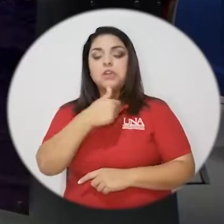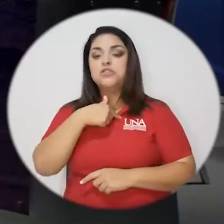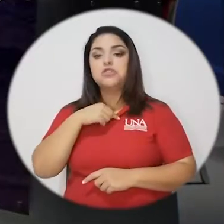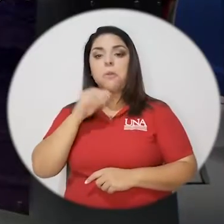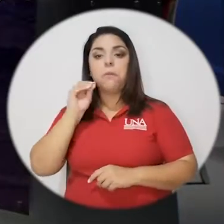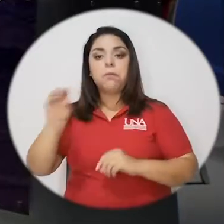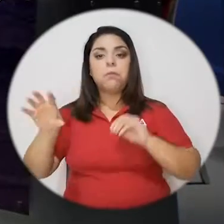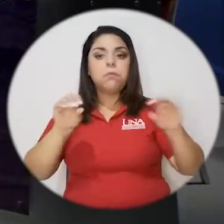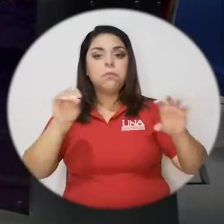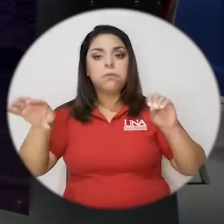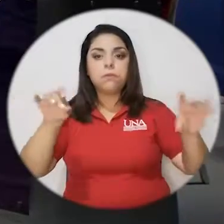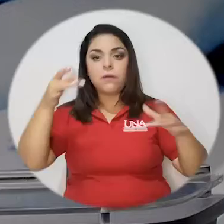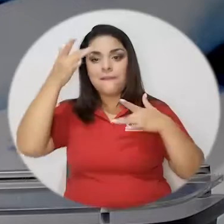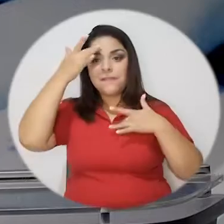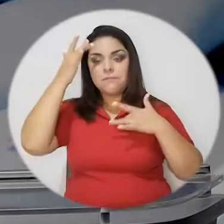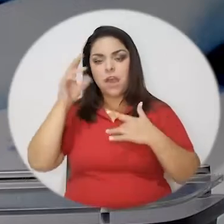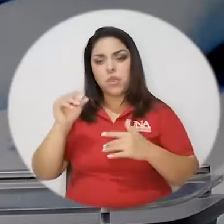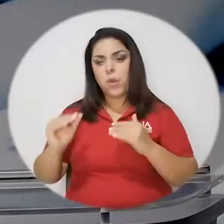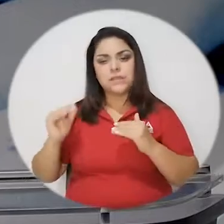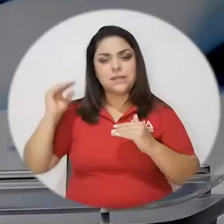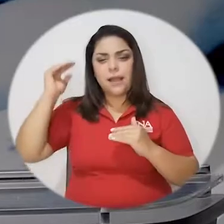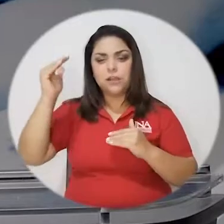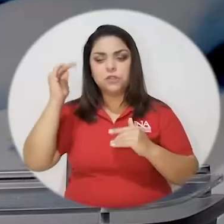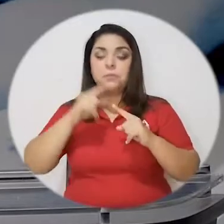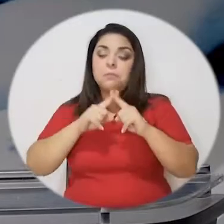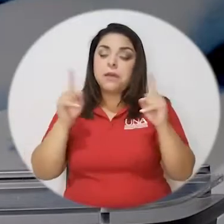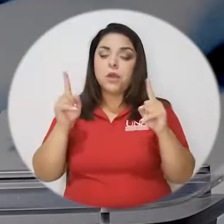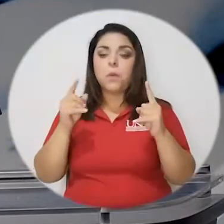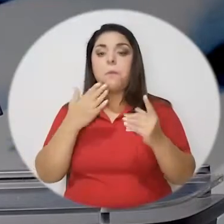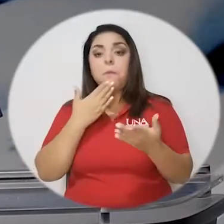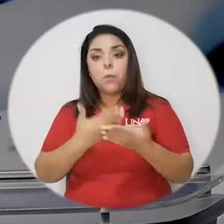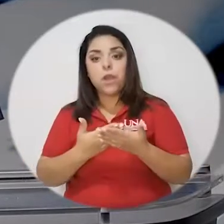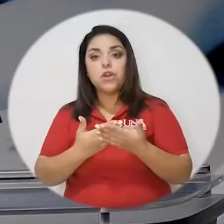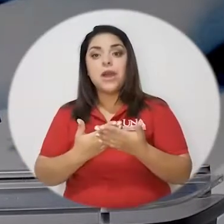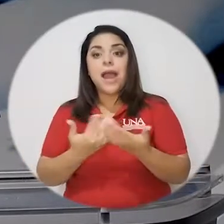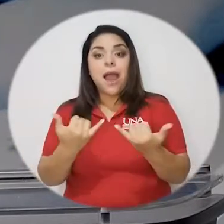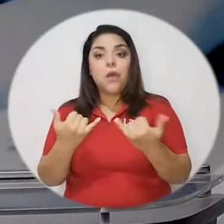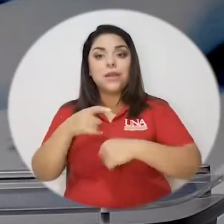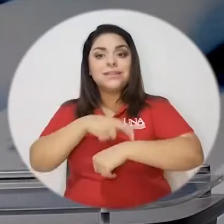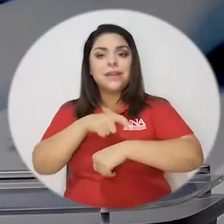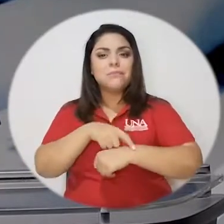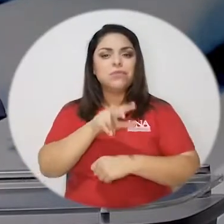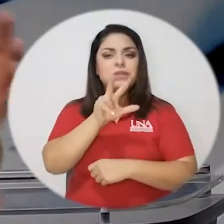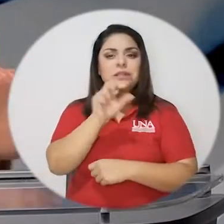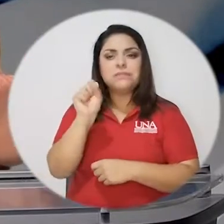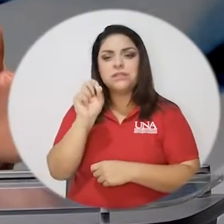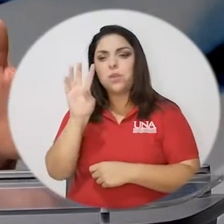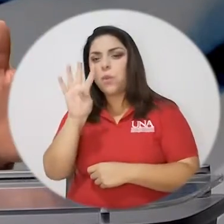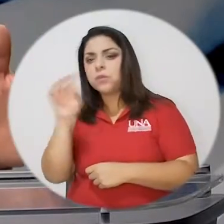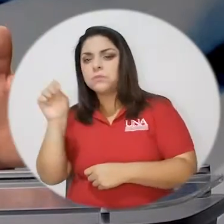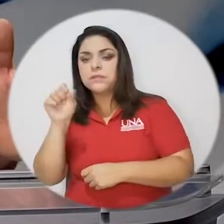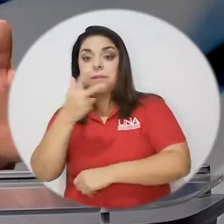la probabilidad no es tan alta. Esos son los datos que tenemos hasta ahorita. Hasta hoy. Pero resulta que tenemos 3 o